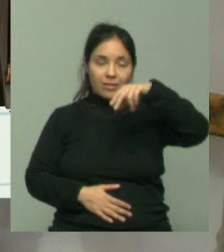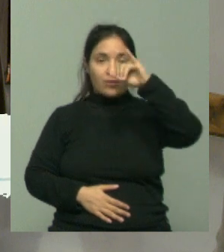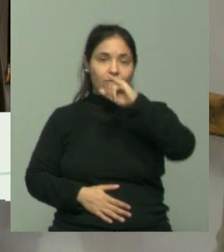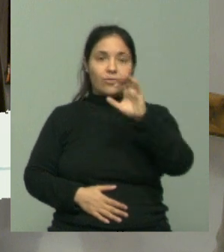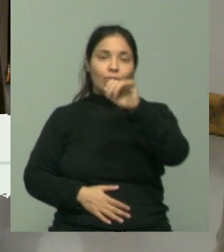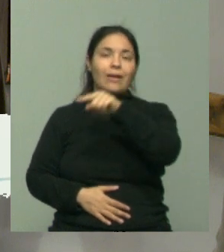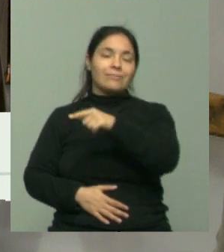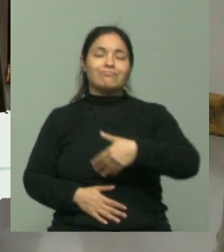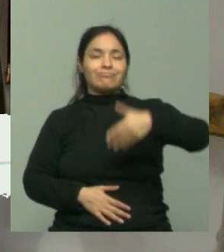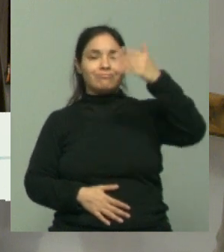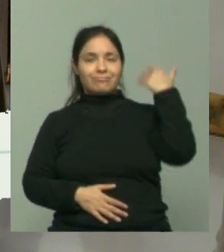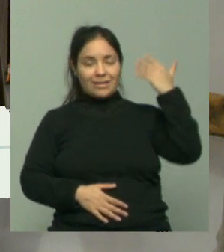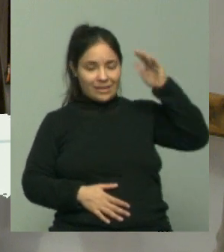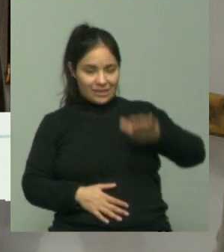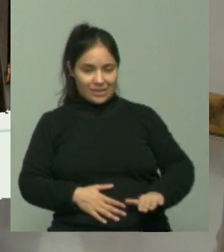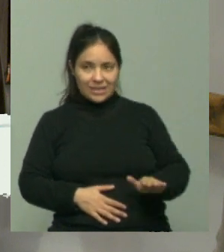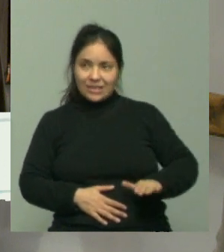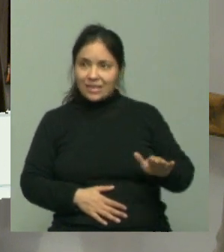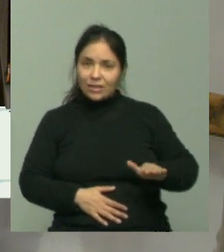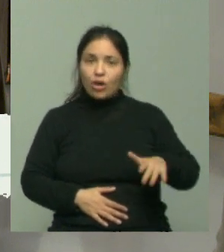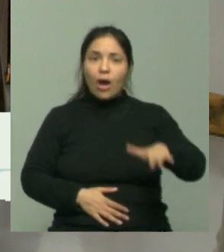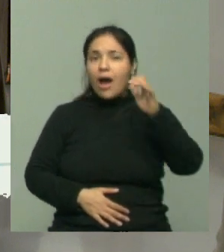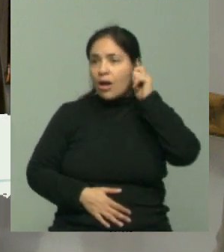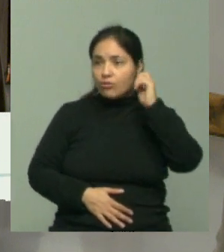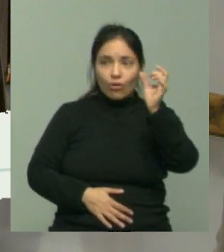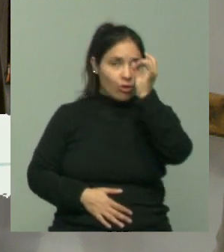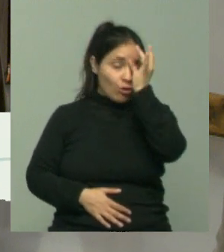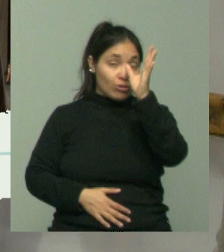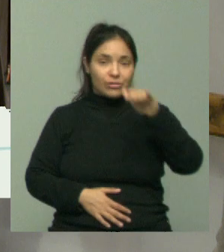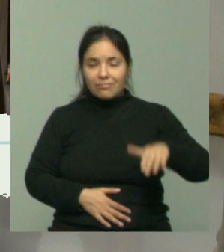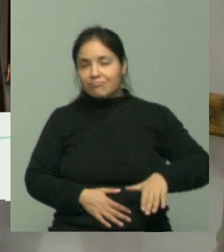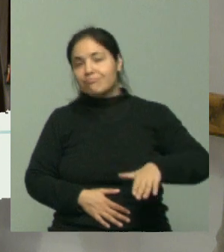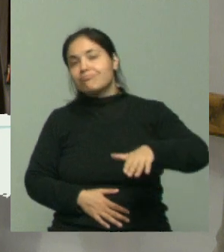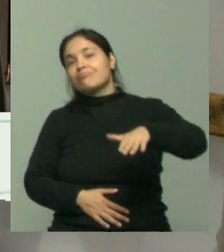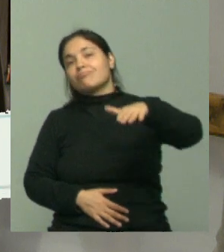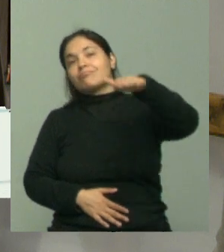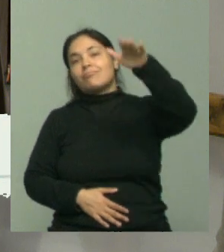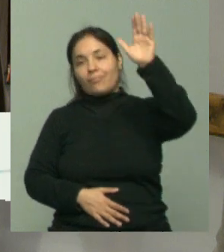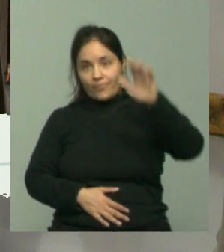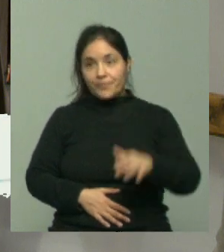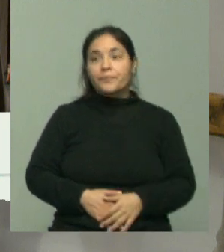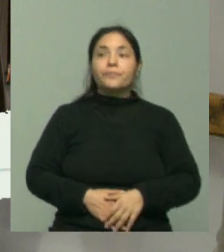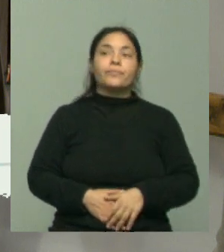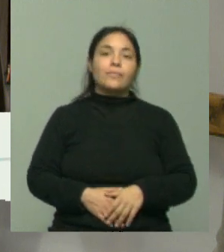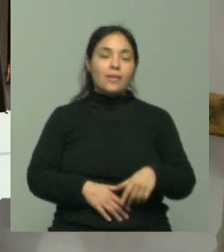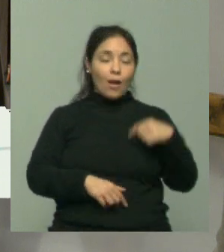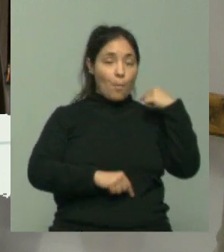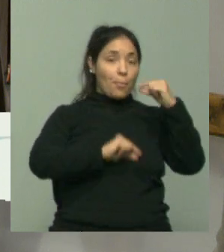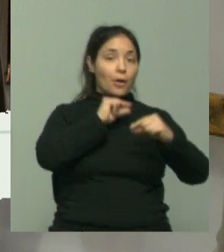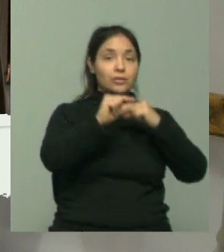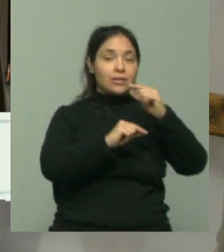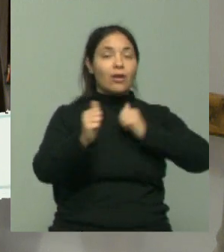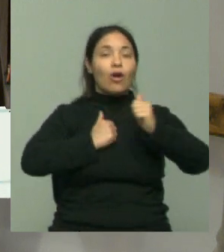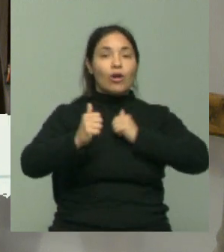desde muy chiquito, no sé, ¿a qué edad arrancaste con Lucho? A los 12 super años, chico, claro. ¿Sí? Y fue un proceso que al comienzo corría